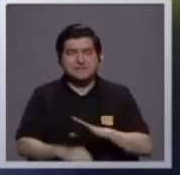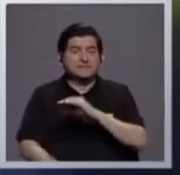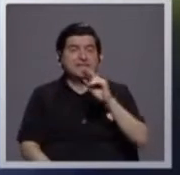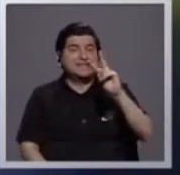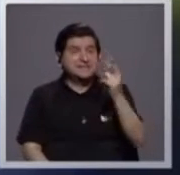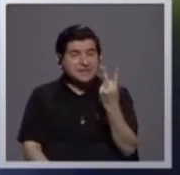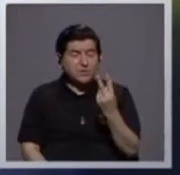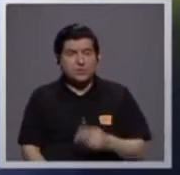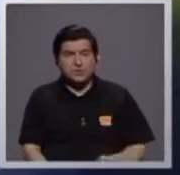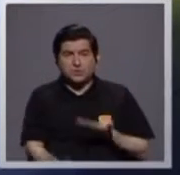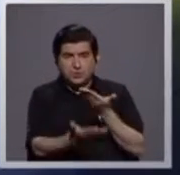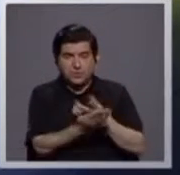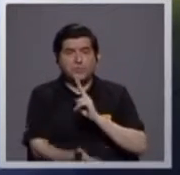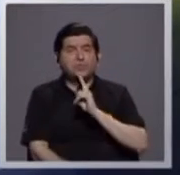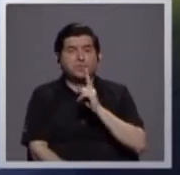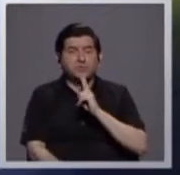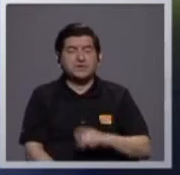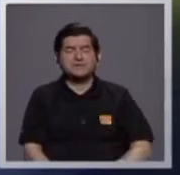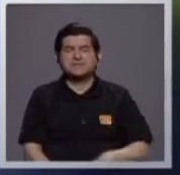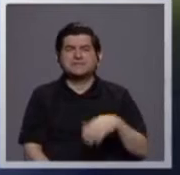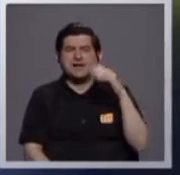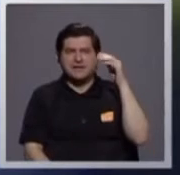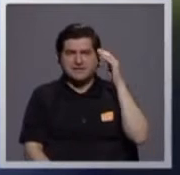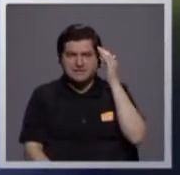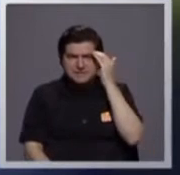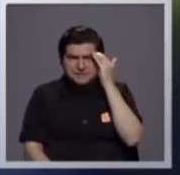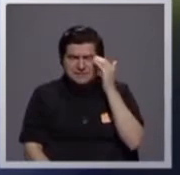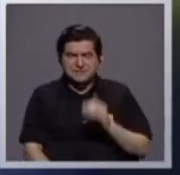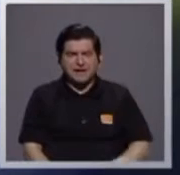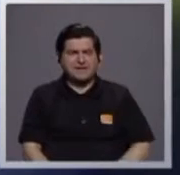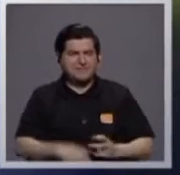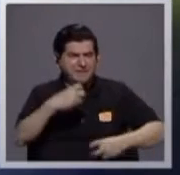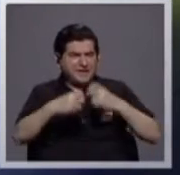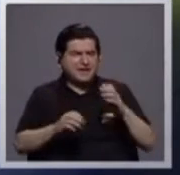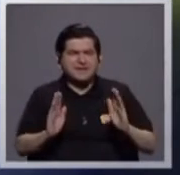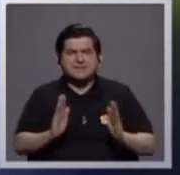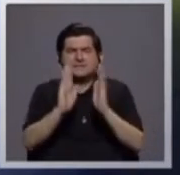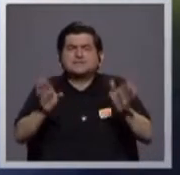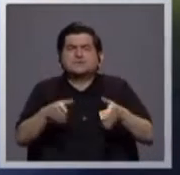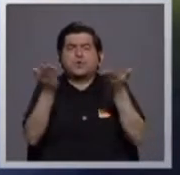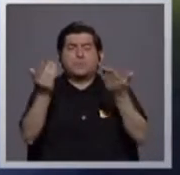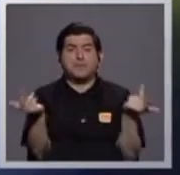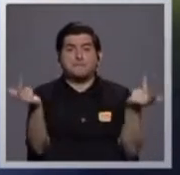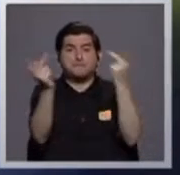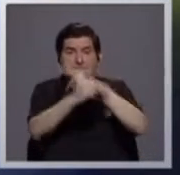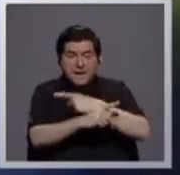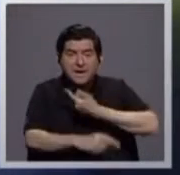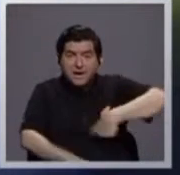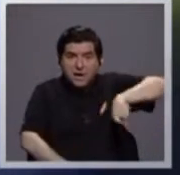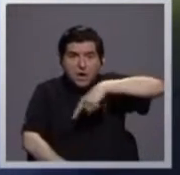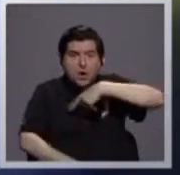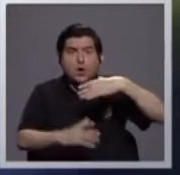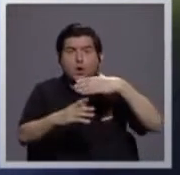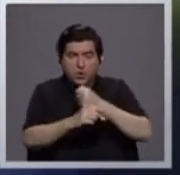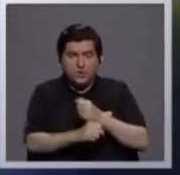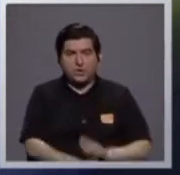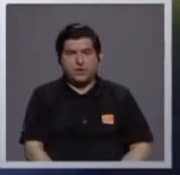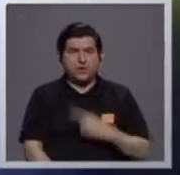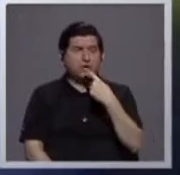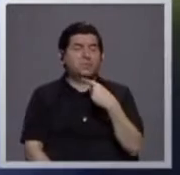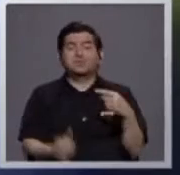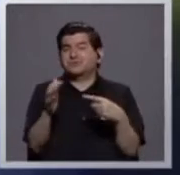segundo, propuestas realmente sensatas para salir de esta crisis. Lo peor que podemos hacer, Juan Rafael, es, como